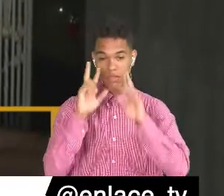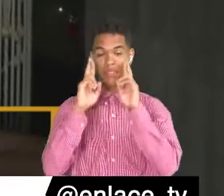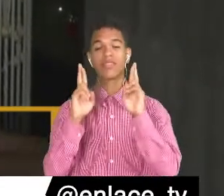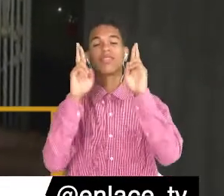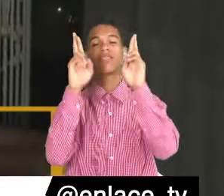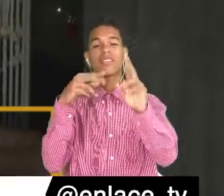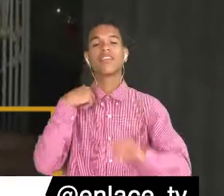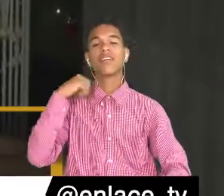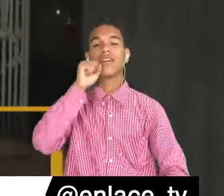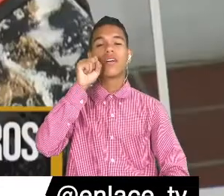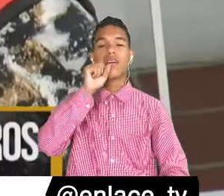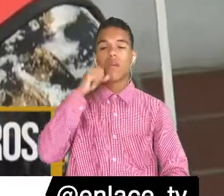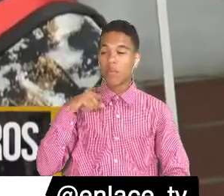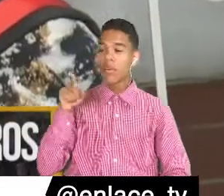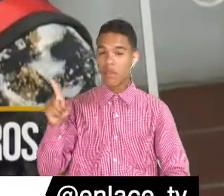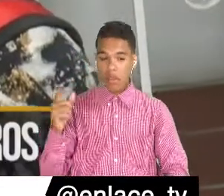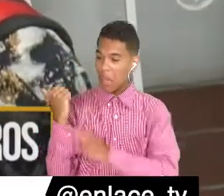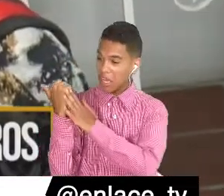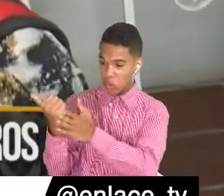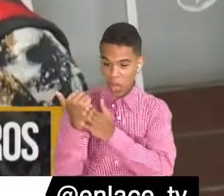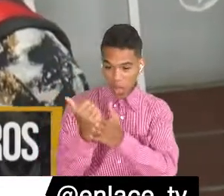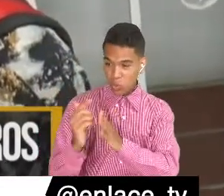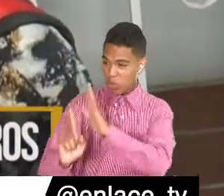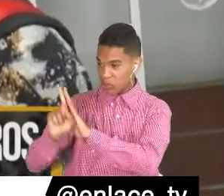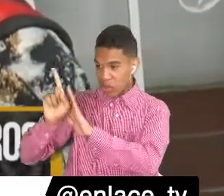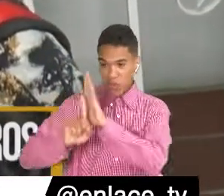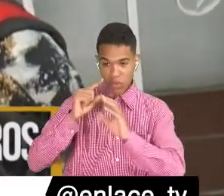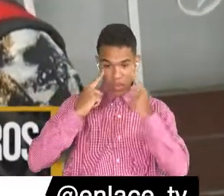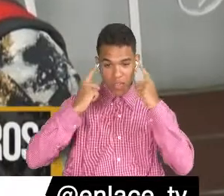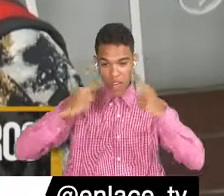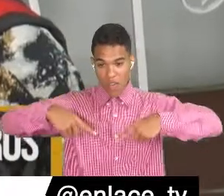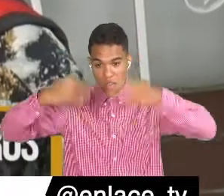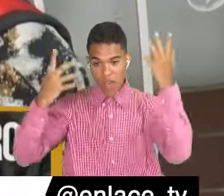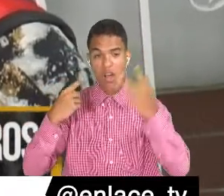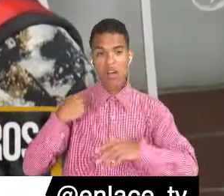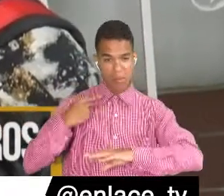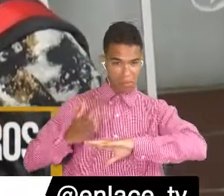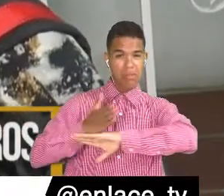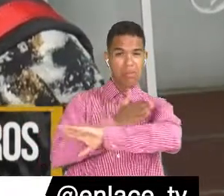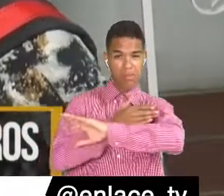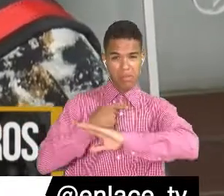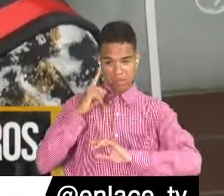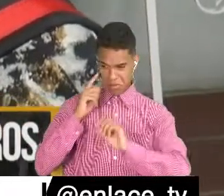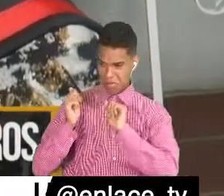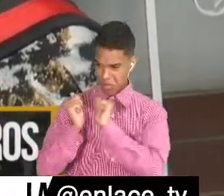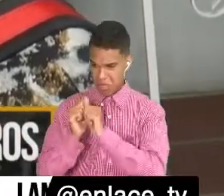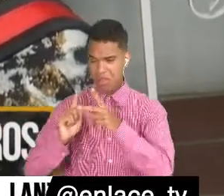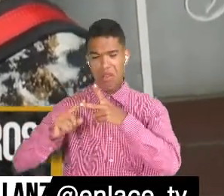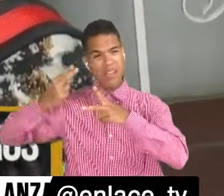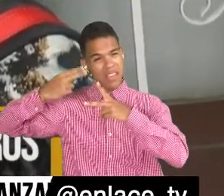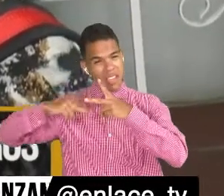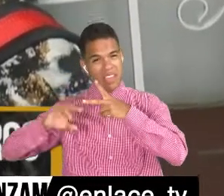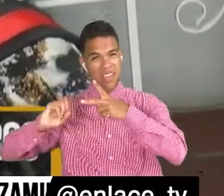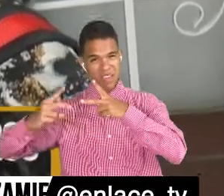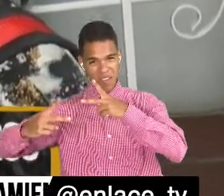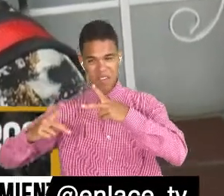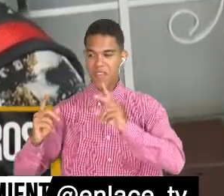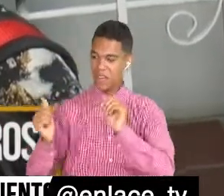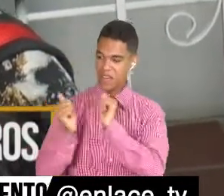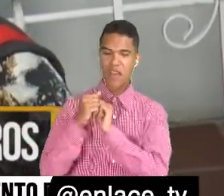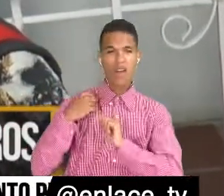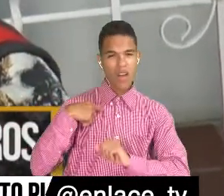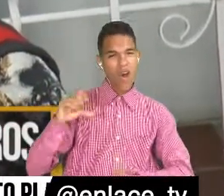sacado muchos artistas adelante. Yo incluso inicié con el Poli, con el hijo del Poli y con otros